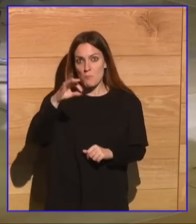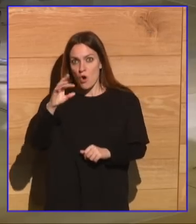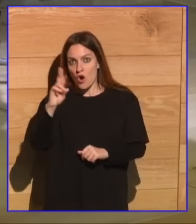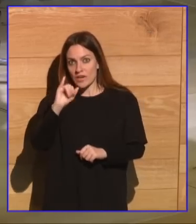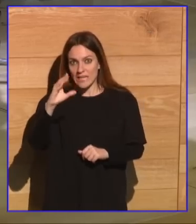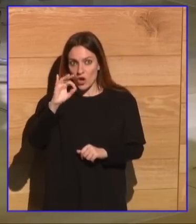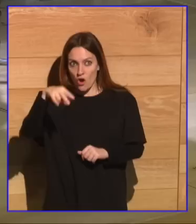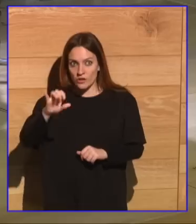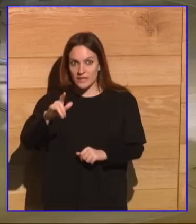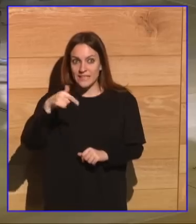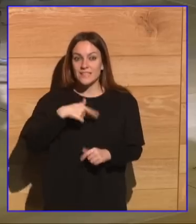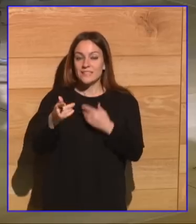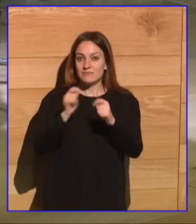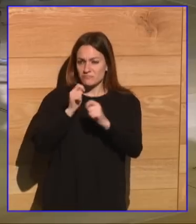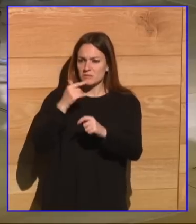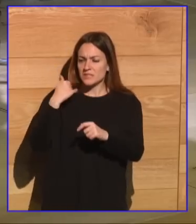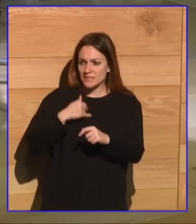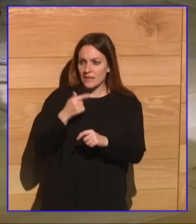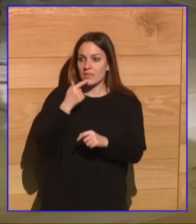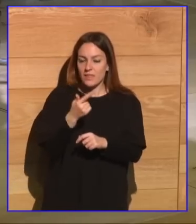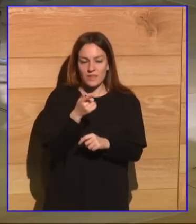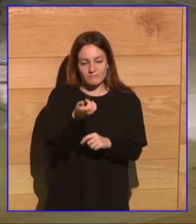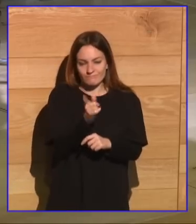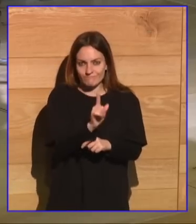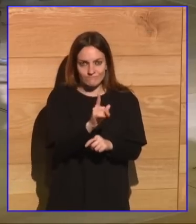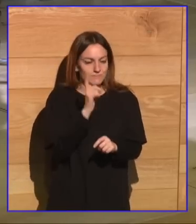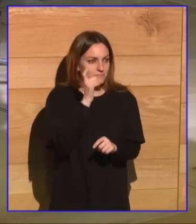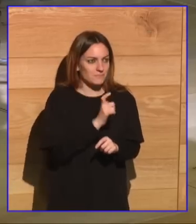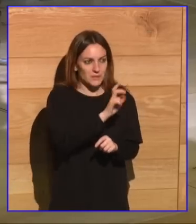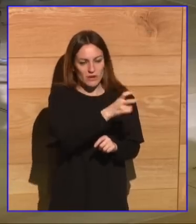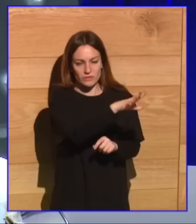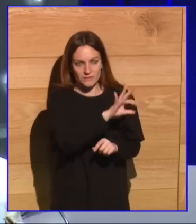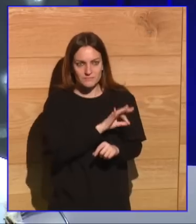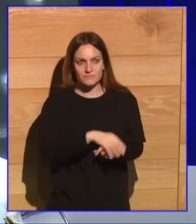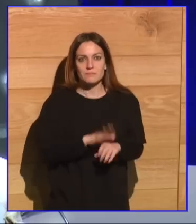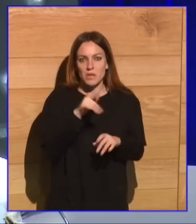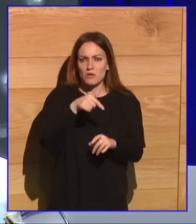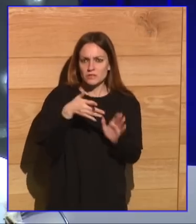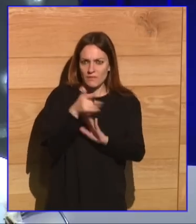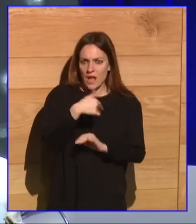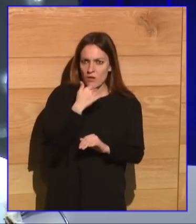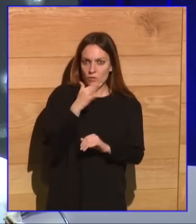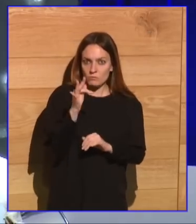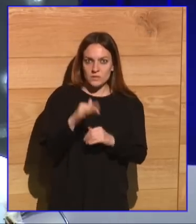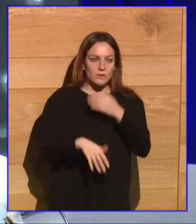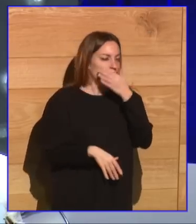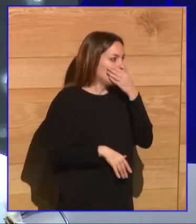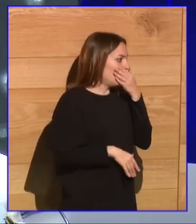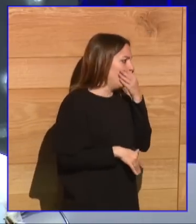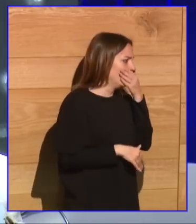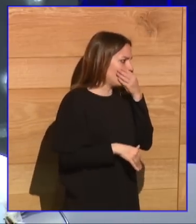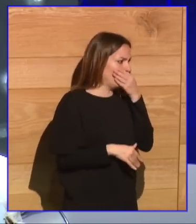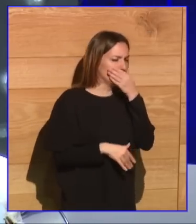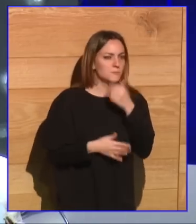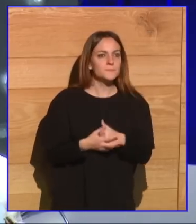y Morricone pues amablemente le dijo que llamara a Trevor Jones, supongo. Pero fue un acierto contar con él.